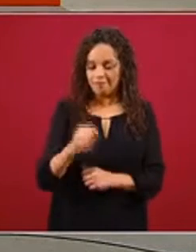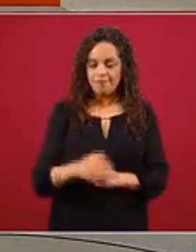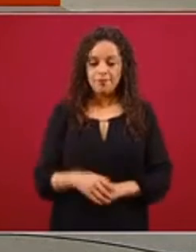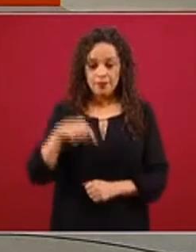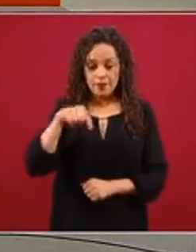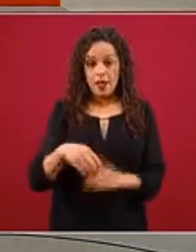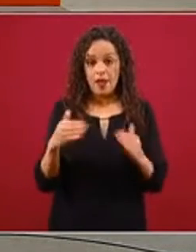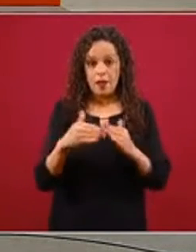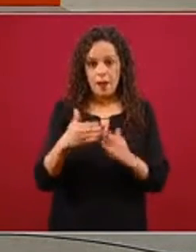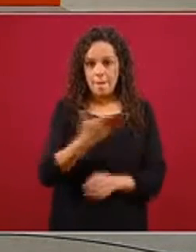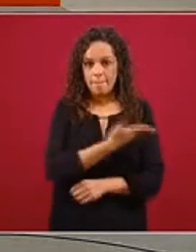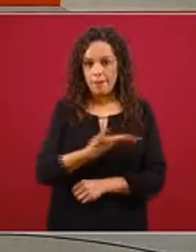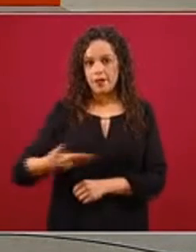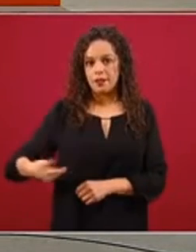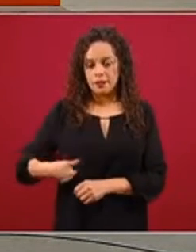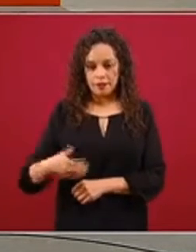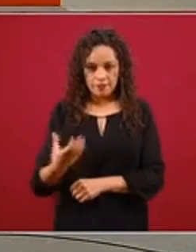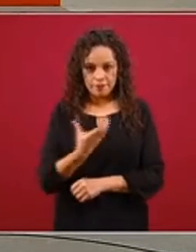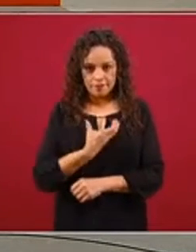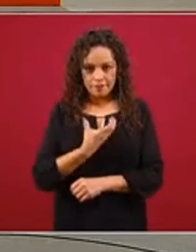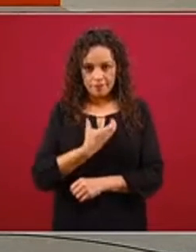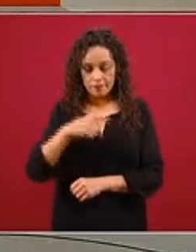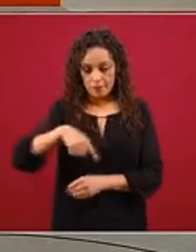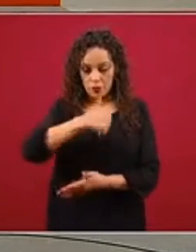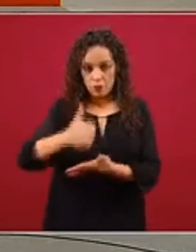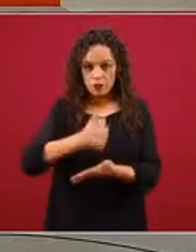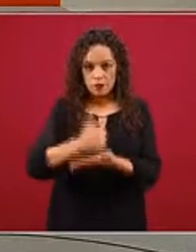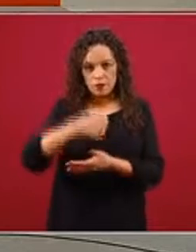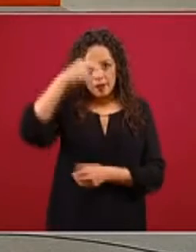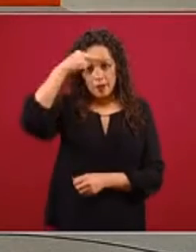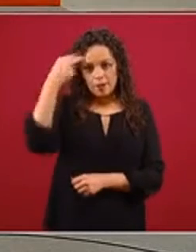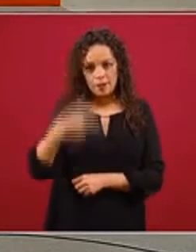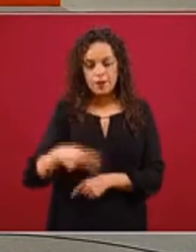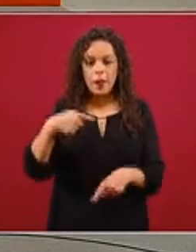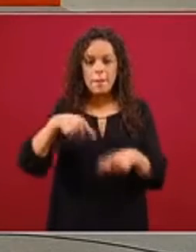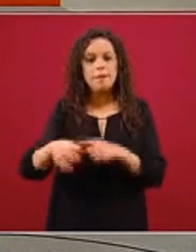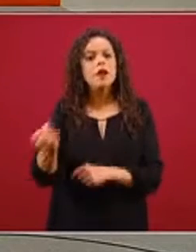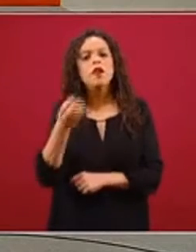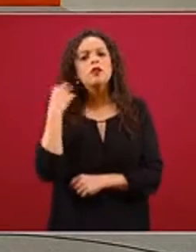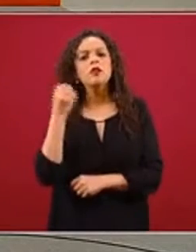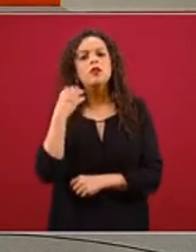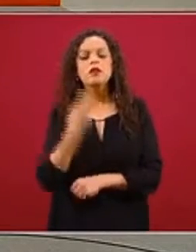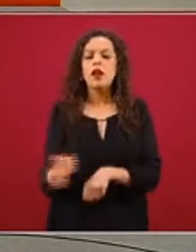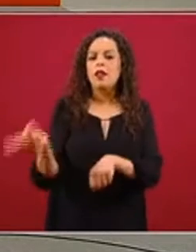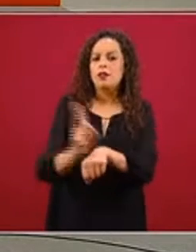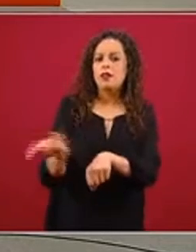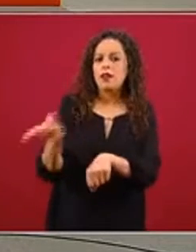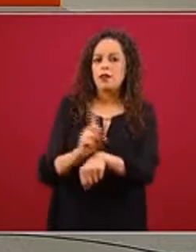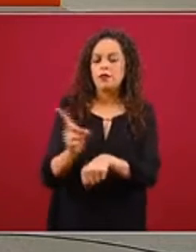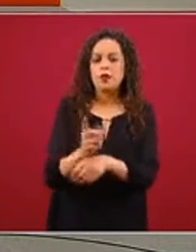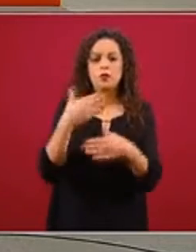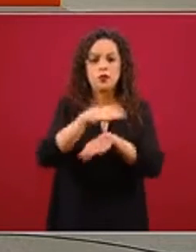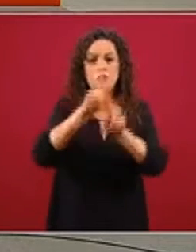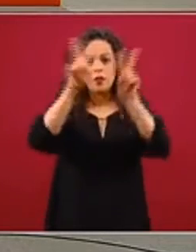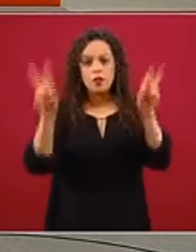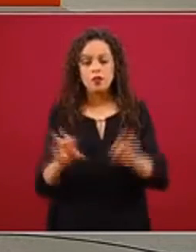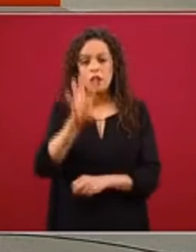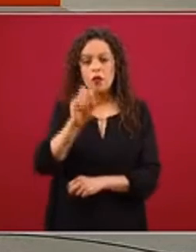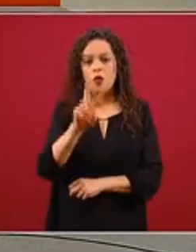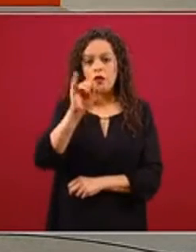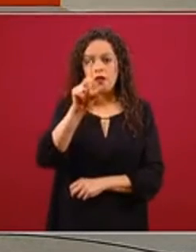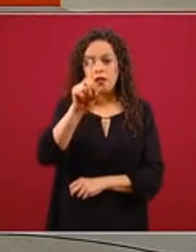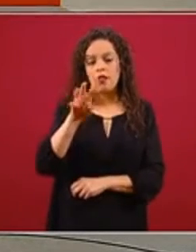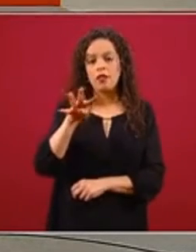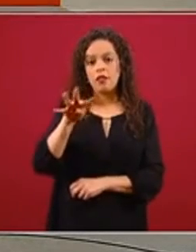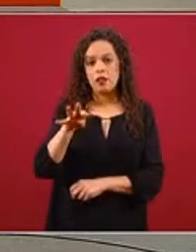Palacio Nacional de México, en la Ciudad de México, y vamos a iniciar la conferencia de prensa diaria sobre COVID-19, la pandemia